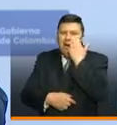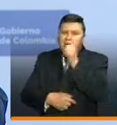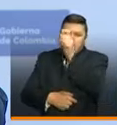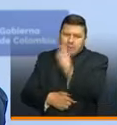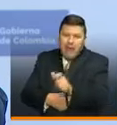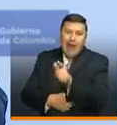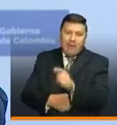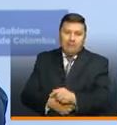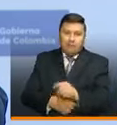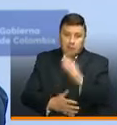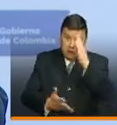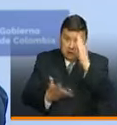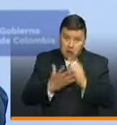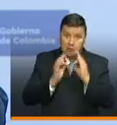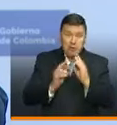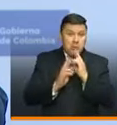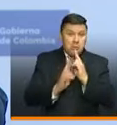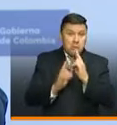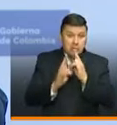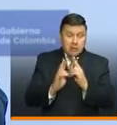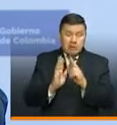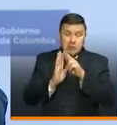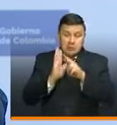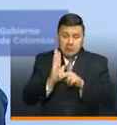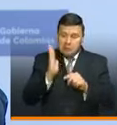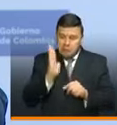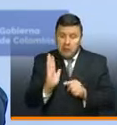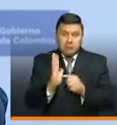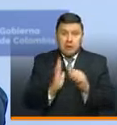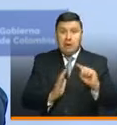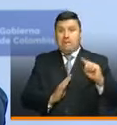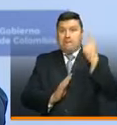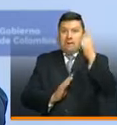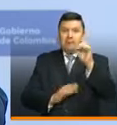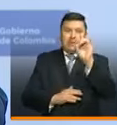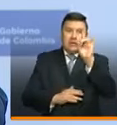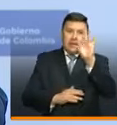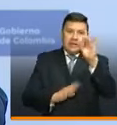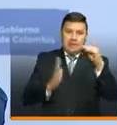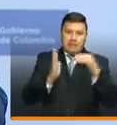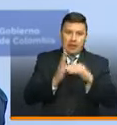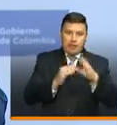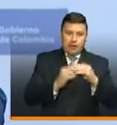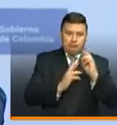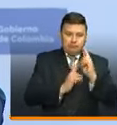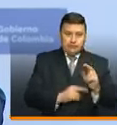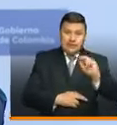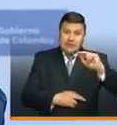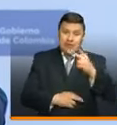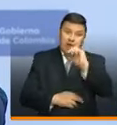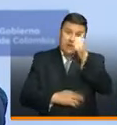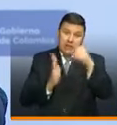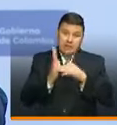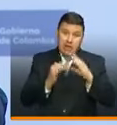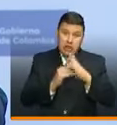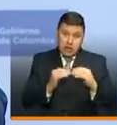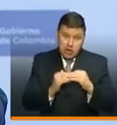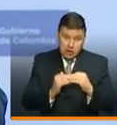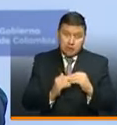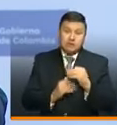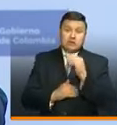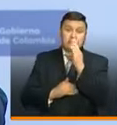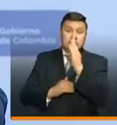sean concretadas y se entregue el prototipo válido, el primer puesto obtendrá $15,000, el segundo puesto obtendrá $10,000 y el